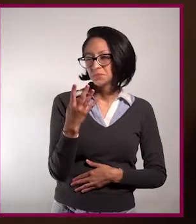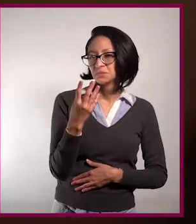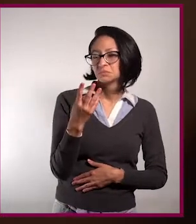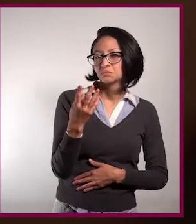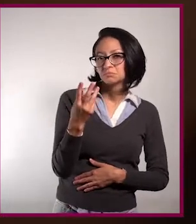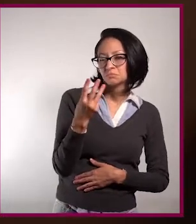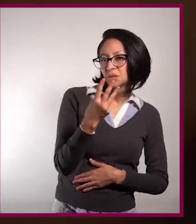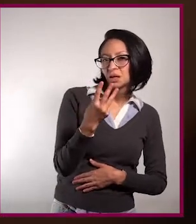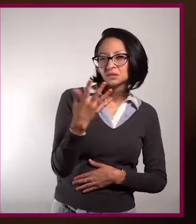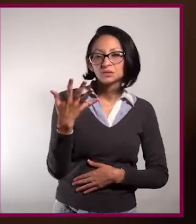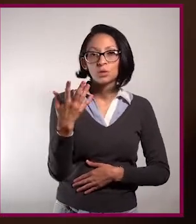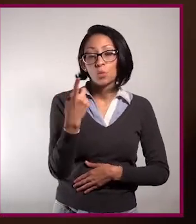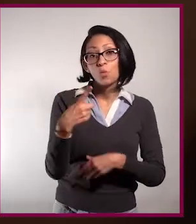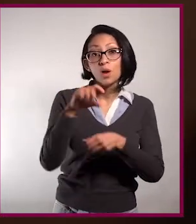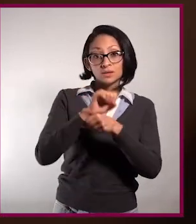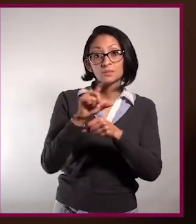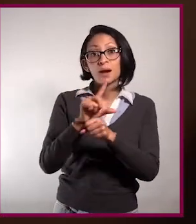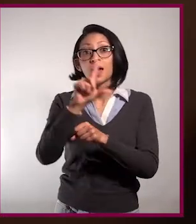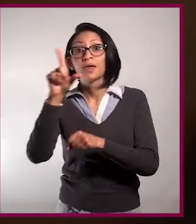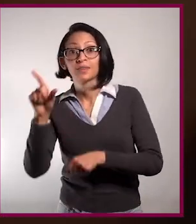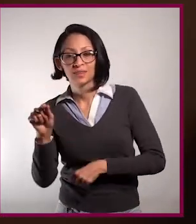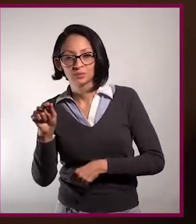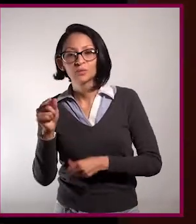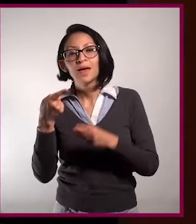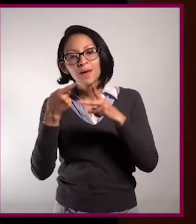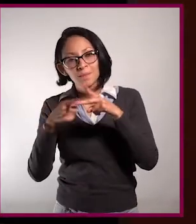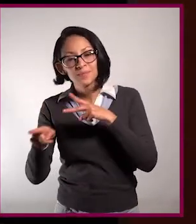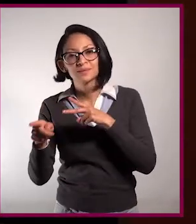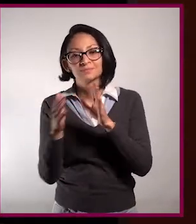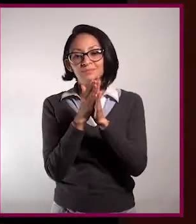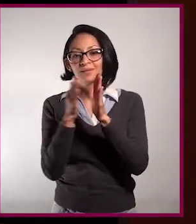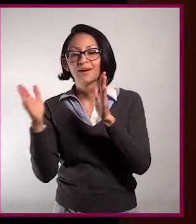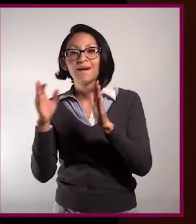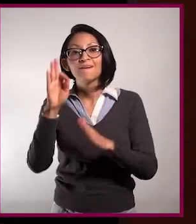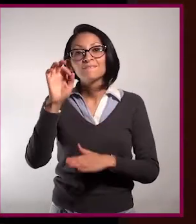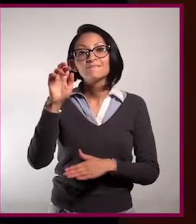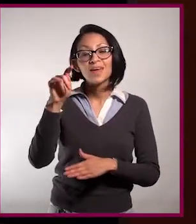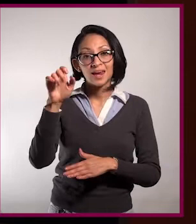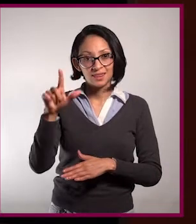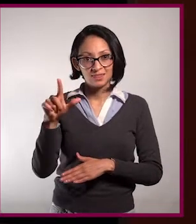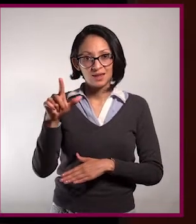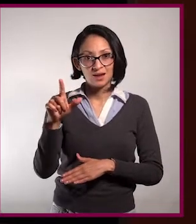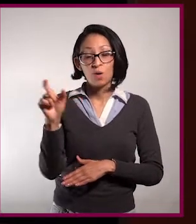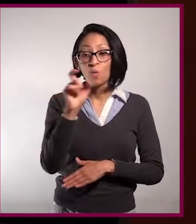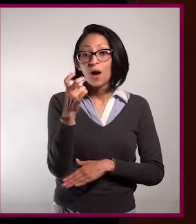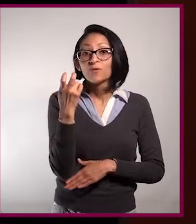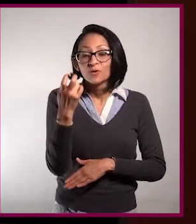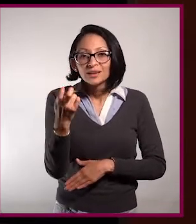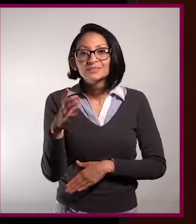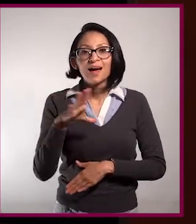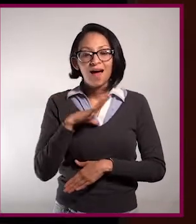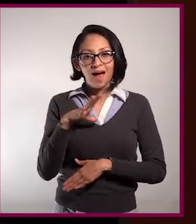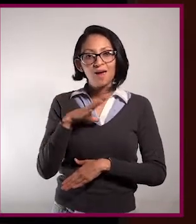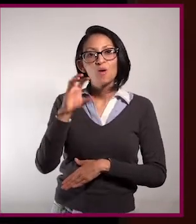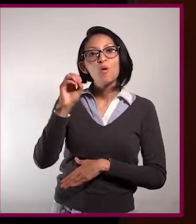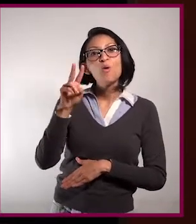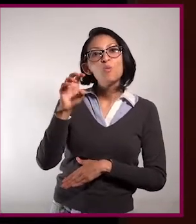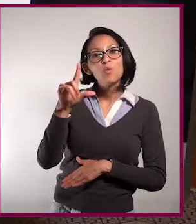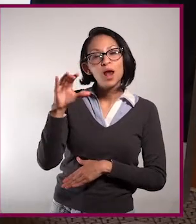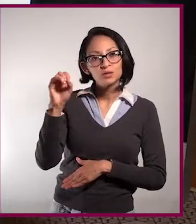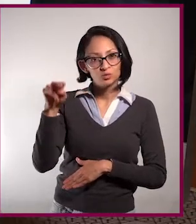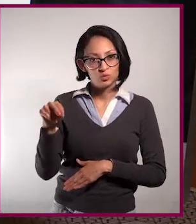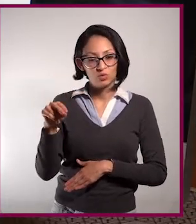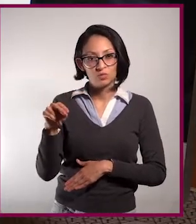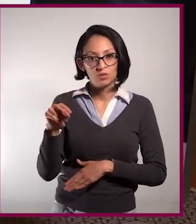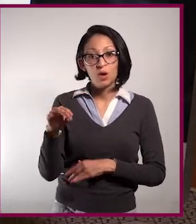hasta 5 días o quizás una semana después, los días fértiles, porque alrededor de este periodo es cuando ocurre la ovulación.